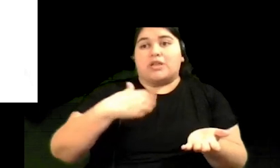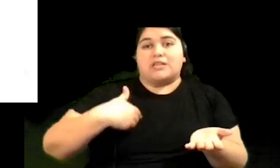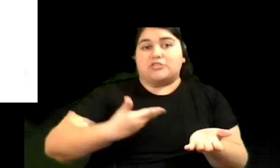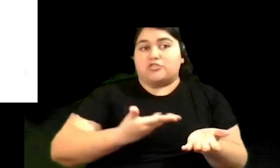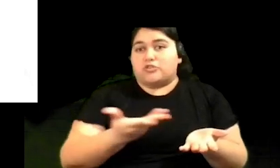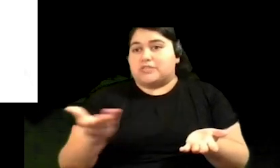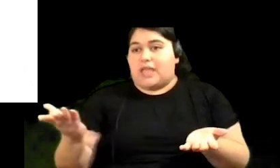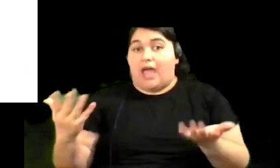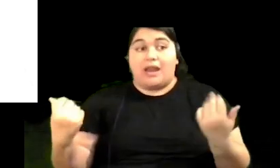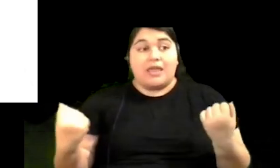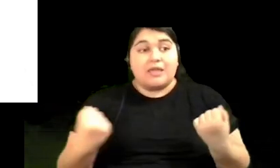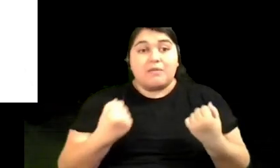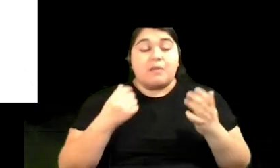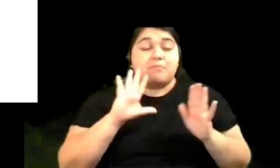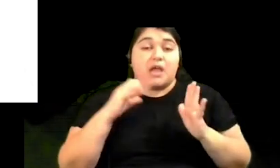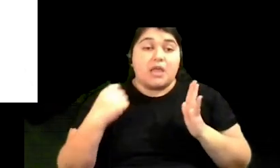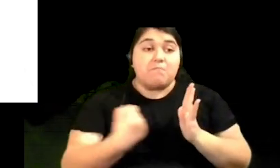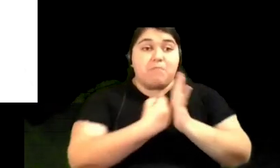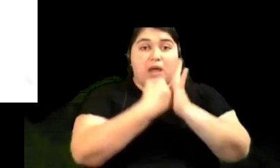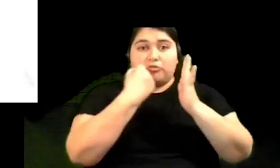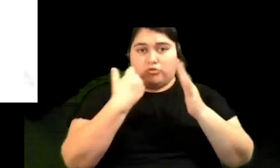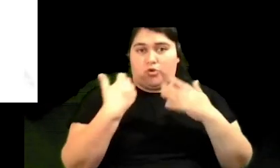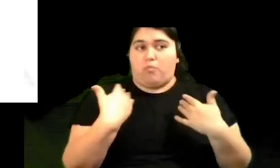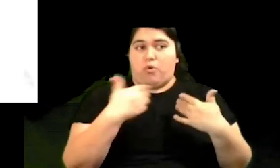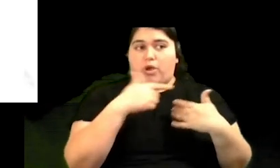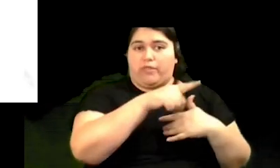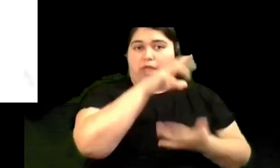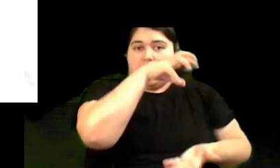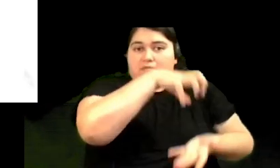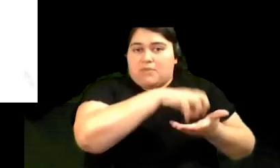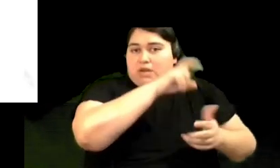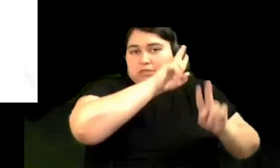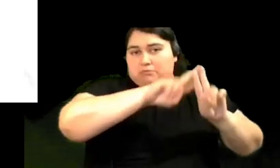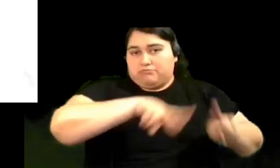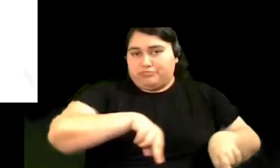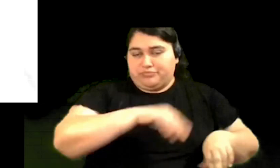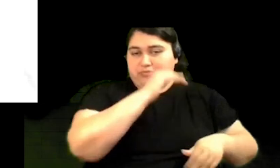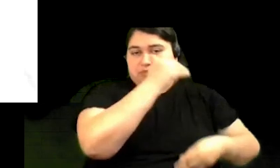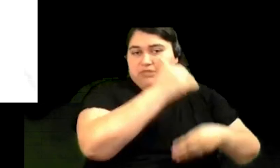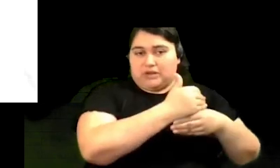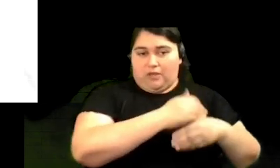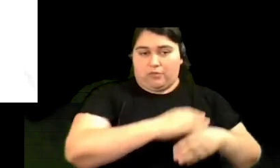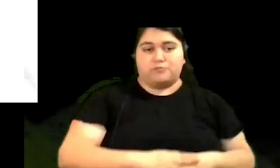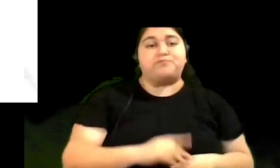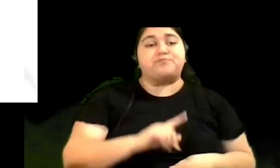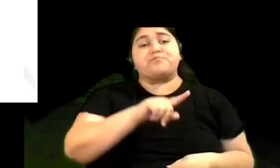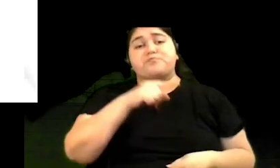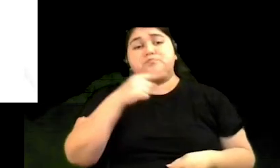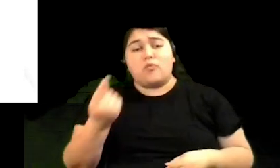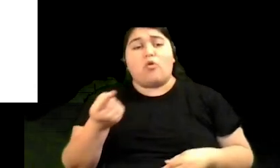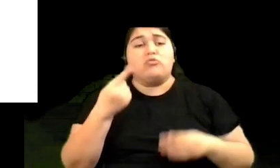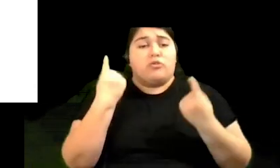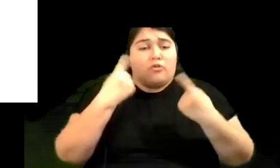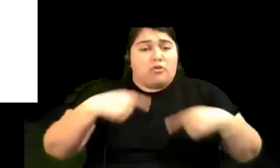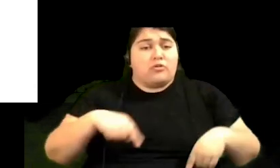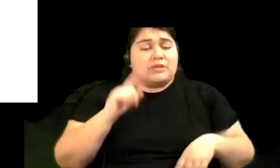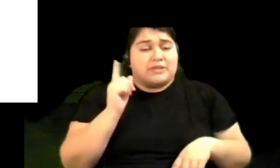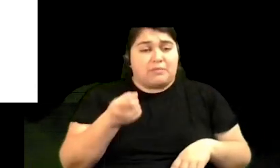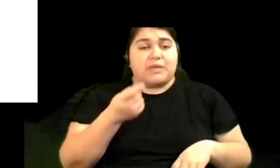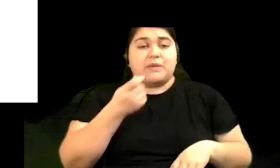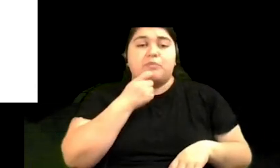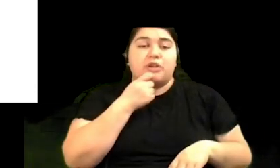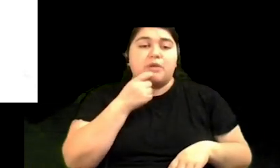cierre de fábrica. Acá tienen los distintos estándares que se aplican, puede aplicarse para procedimientos, por ejemplo, si voy a residuos